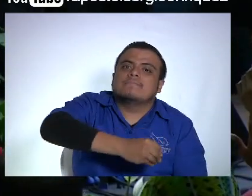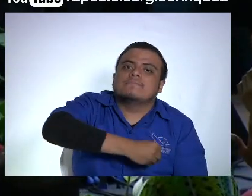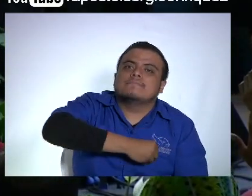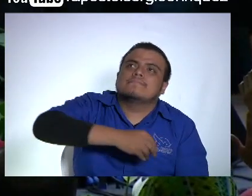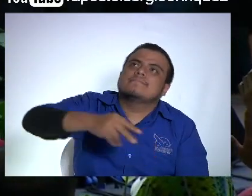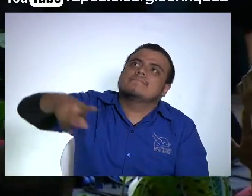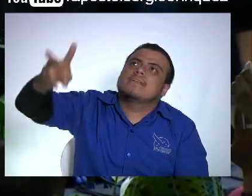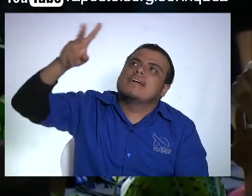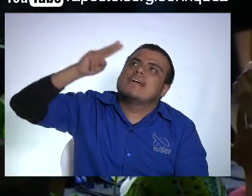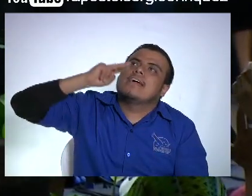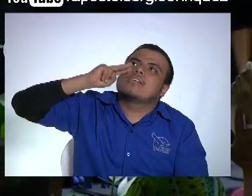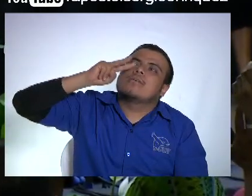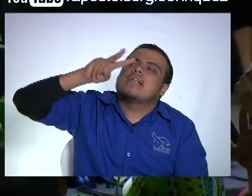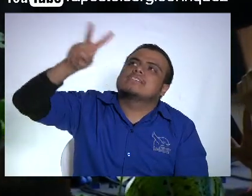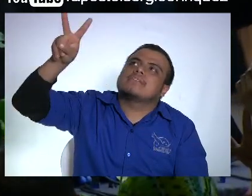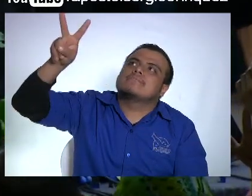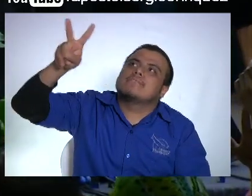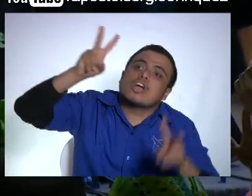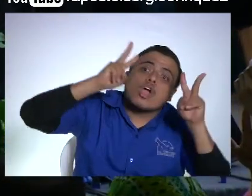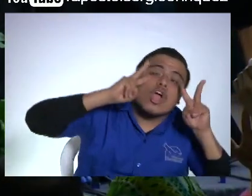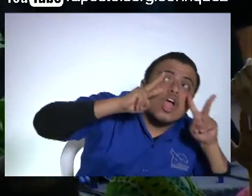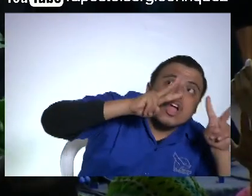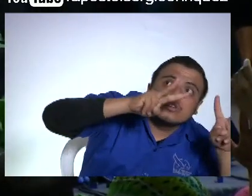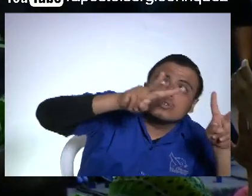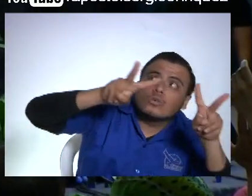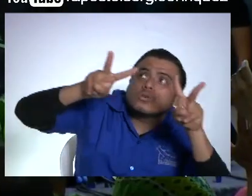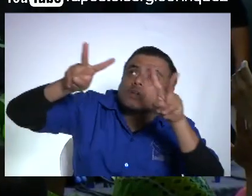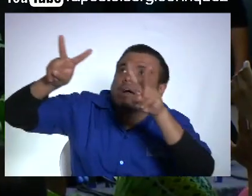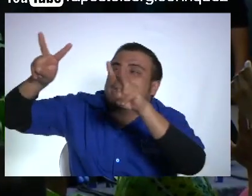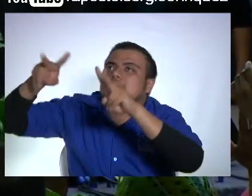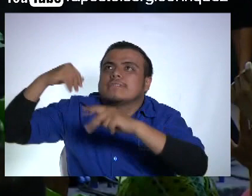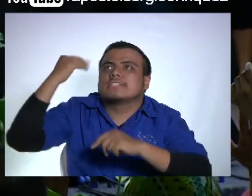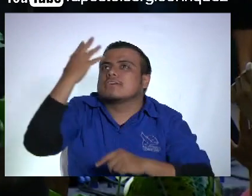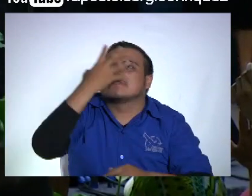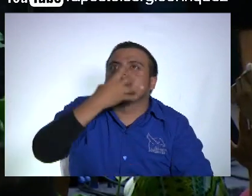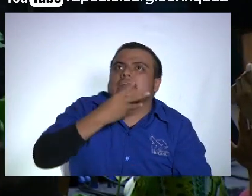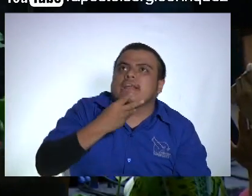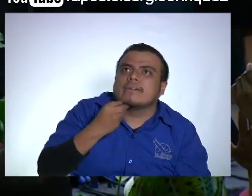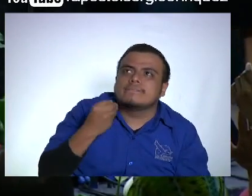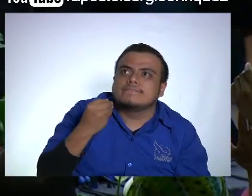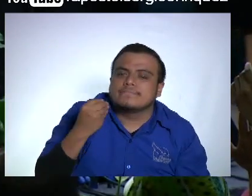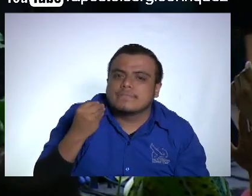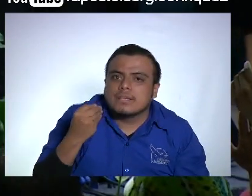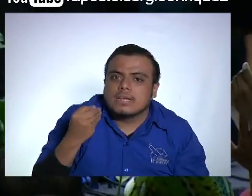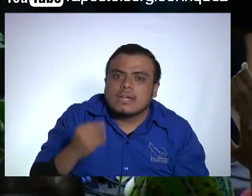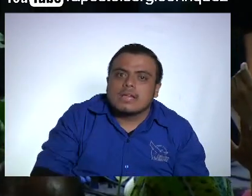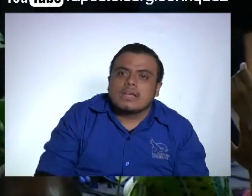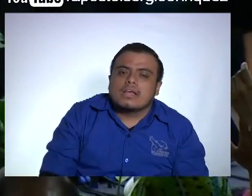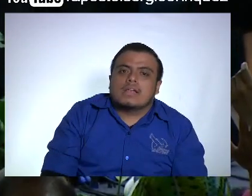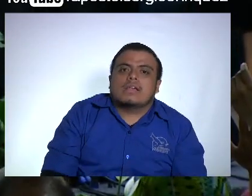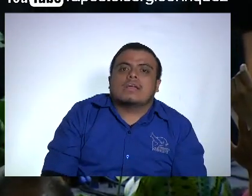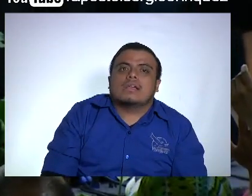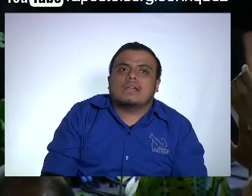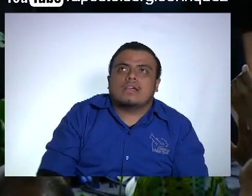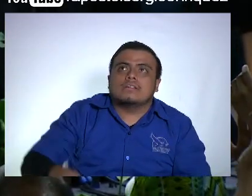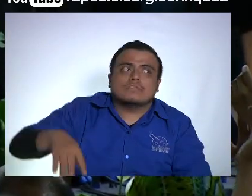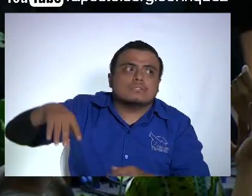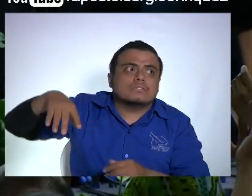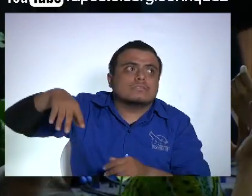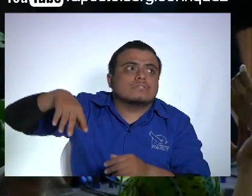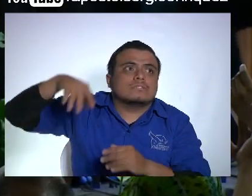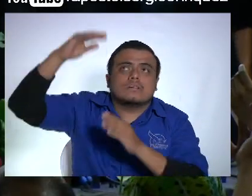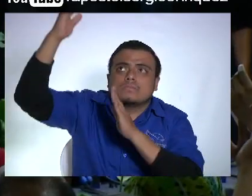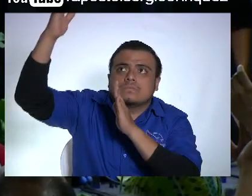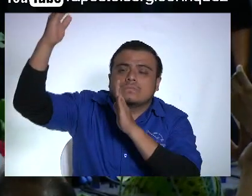queremos verte, contemplar tu belleza y estar en